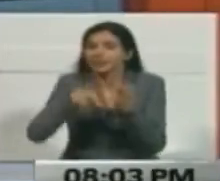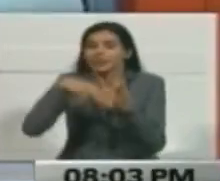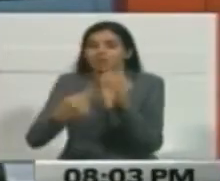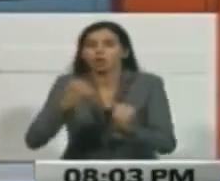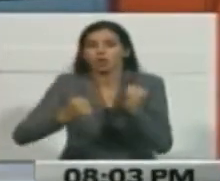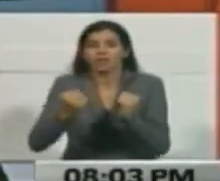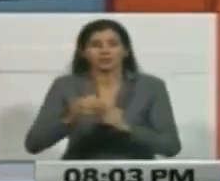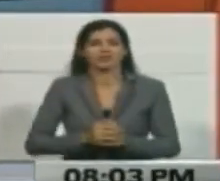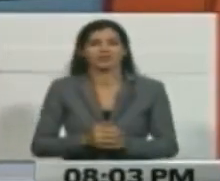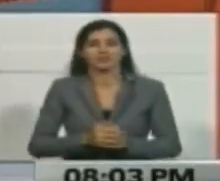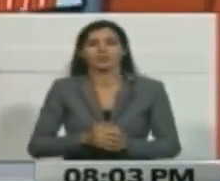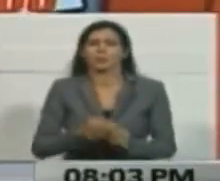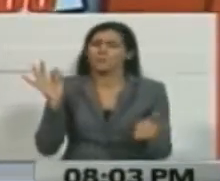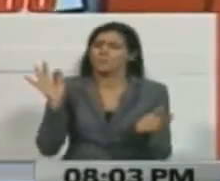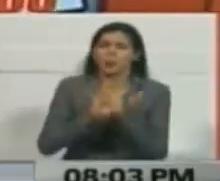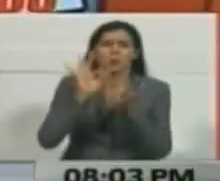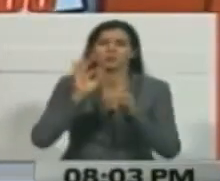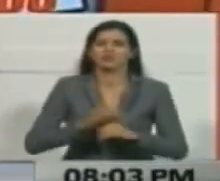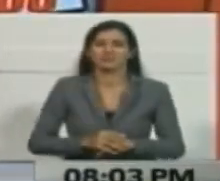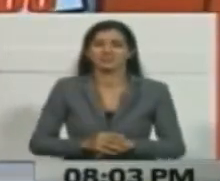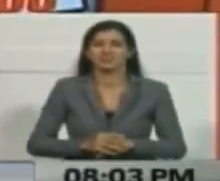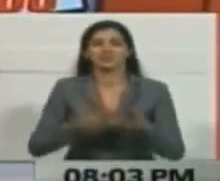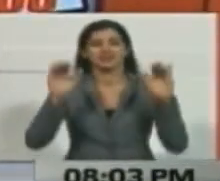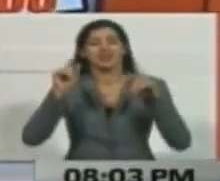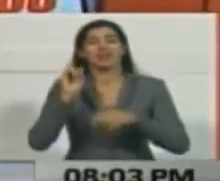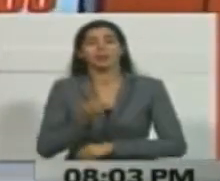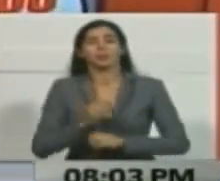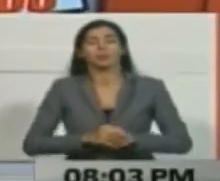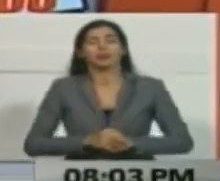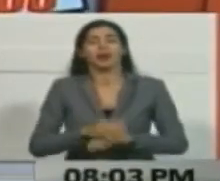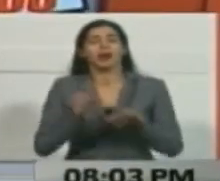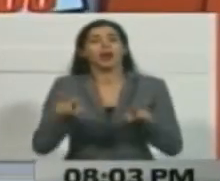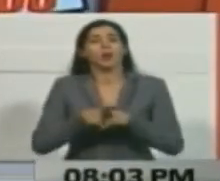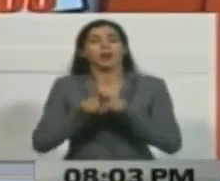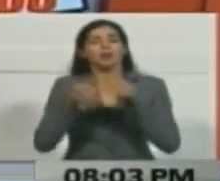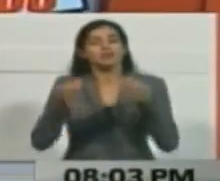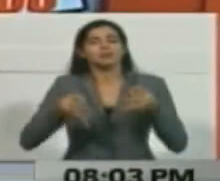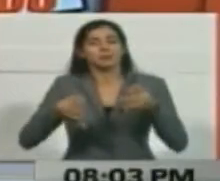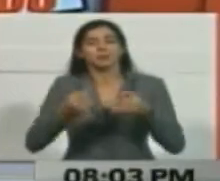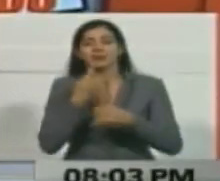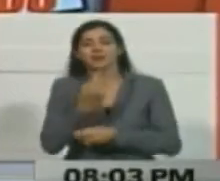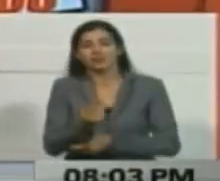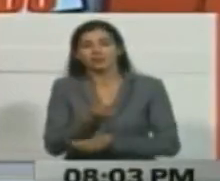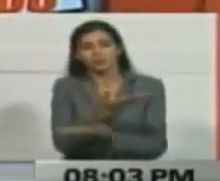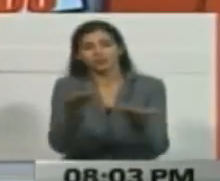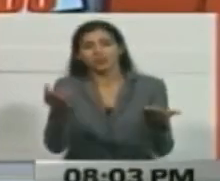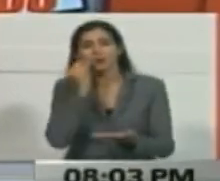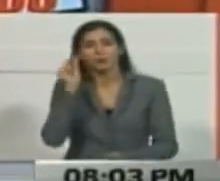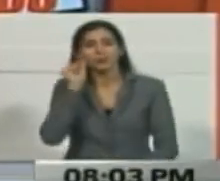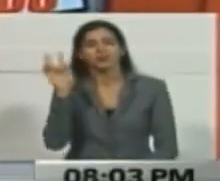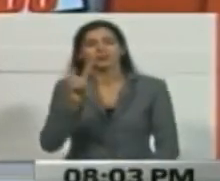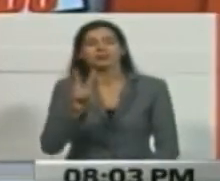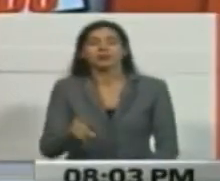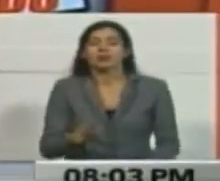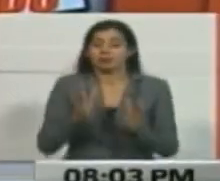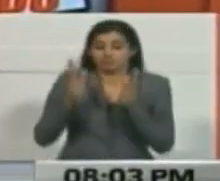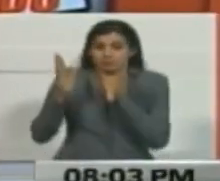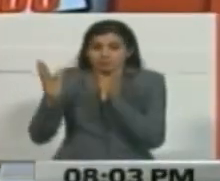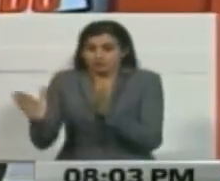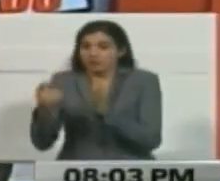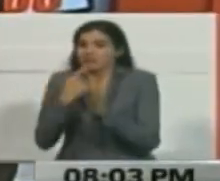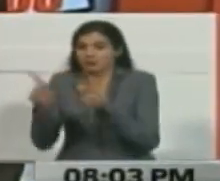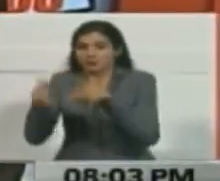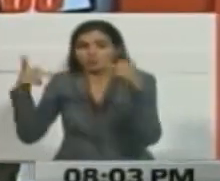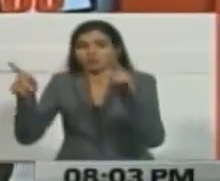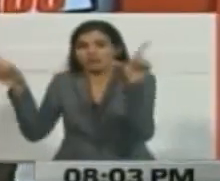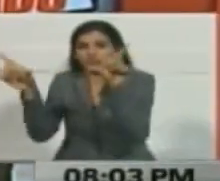corriendo, cayendo y corriendo. Me tengo que despedir, no sin antes, como siempre, decirle a los venezolanos y a las venezolanas que una cosa es lo que dicen los medios de